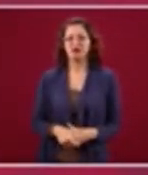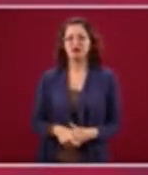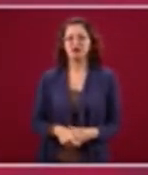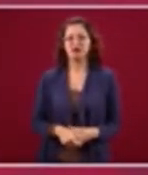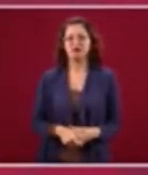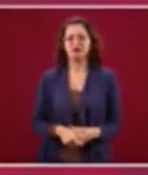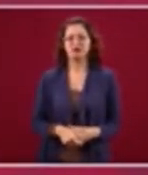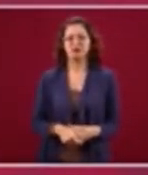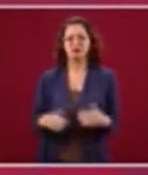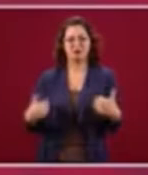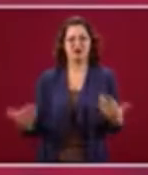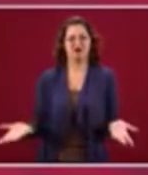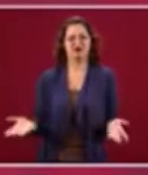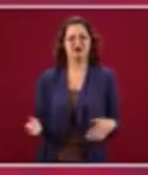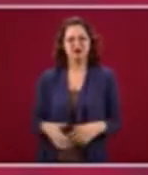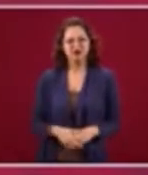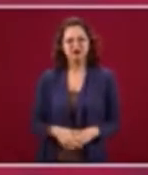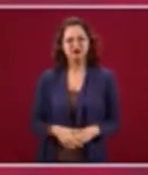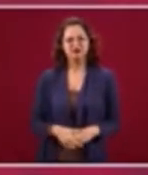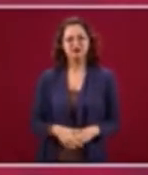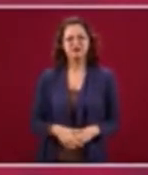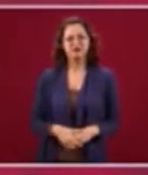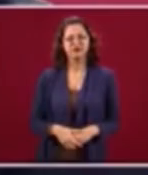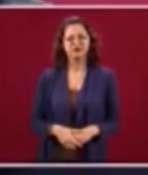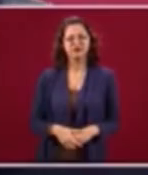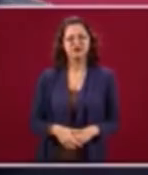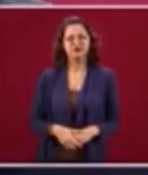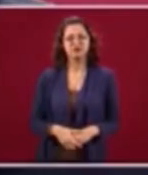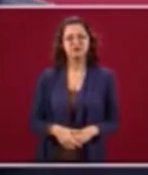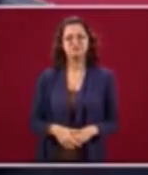¿Qué estamos haciendo?